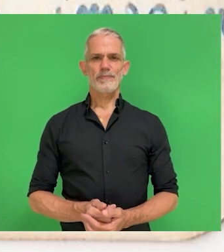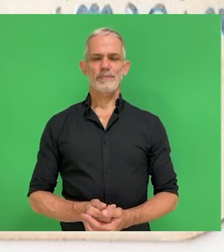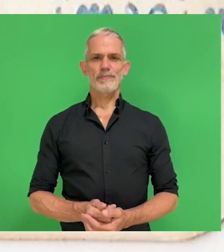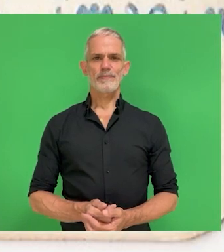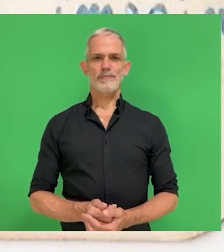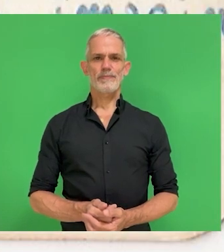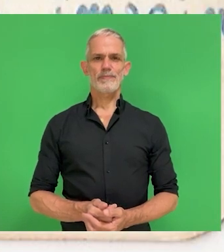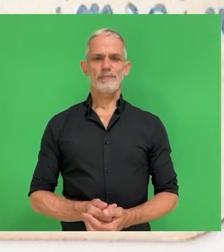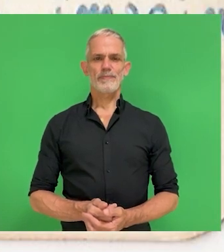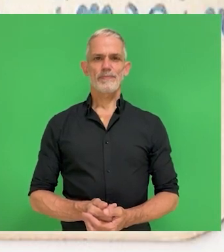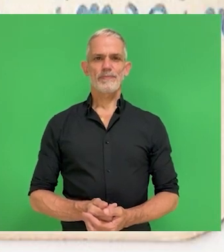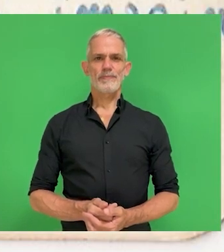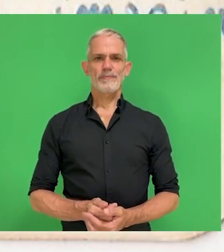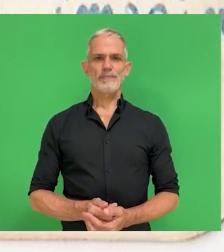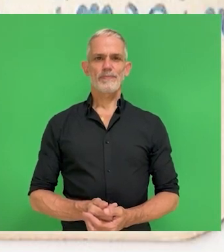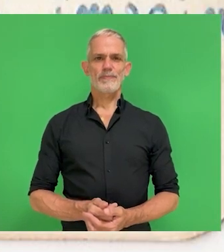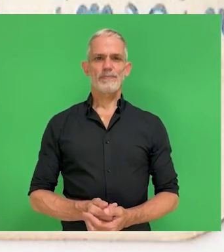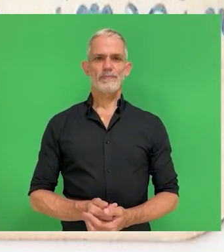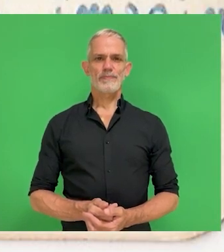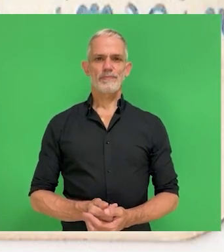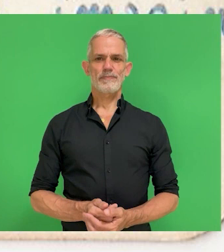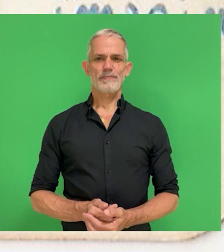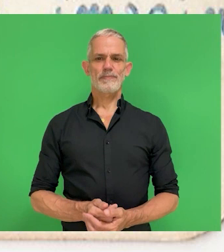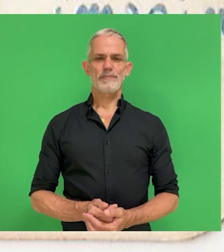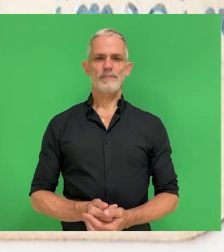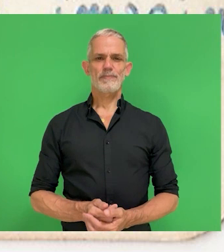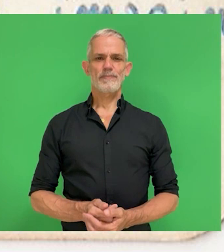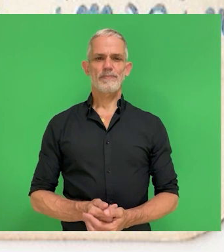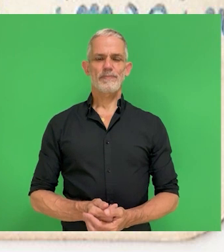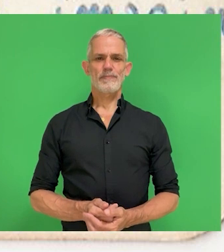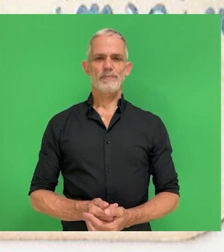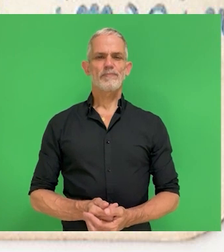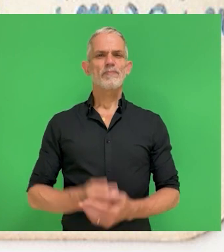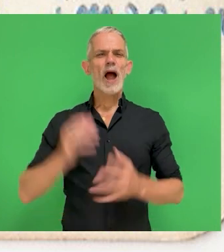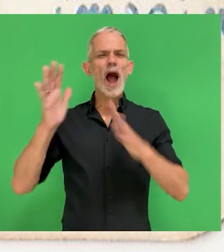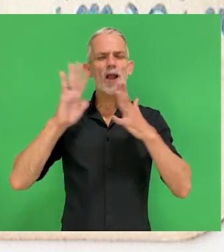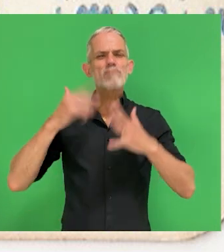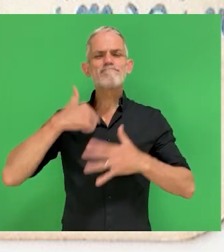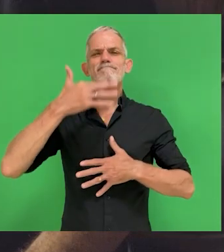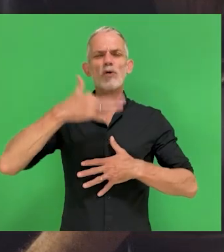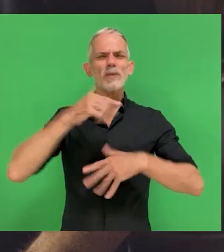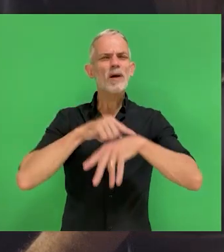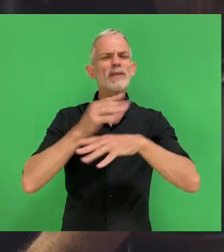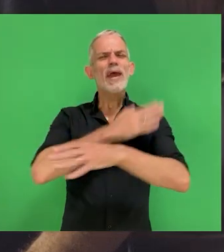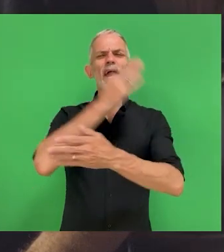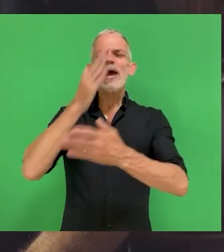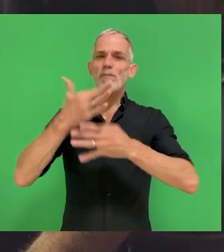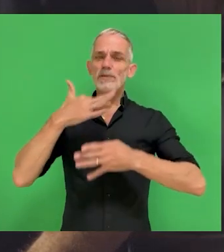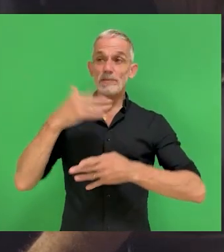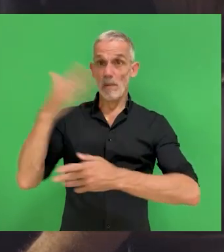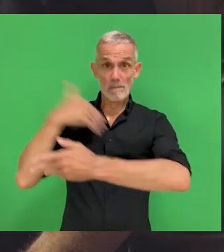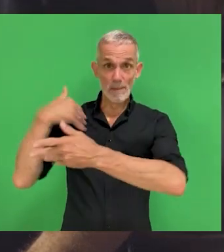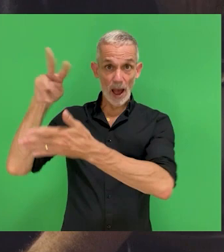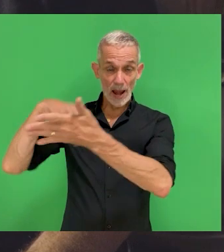B. Papá, junio de 1978. Algo que entendí mucho después es que cuando mamá leía